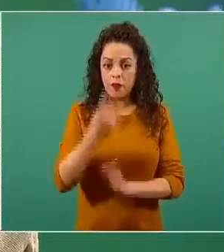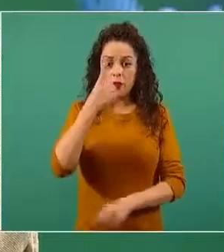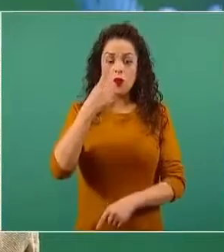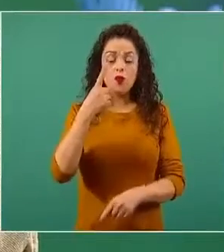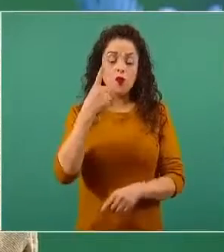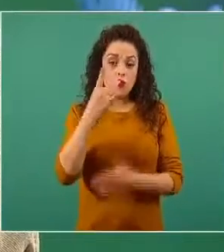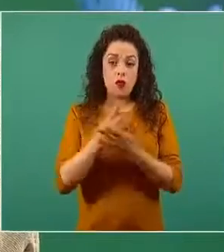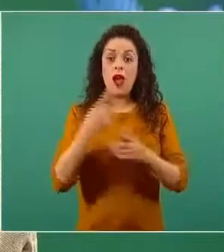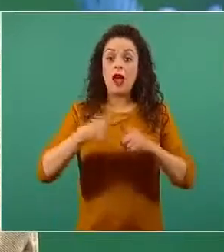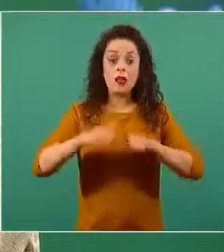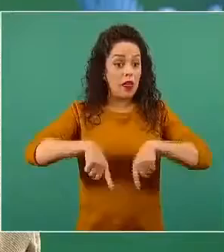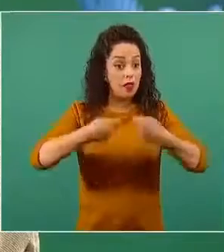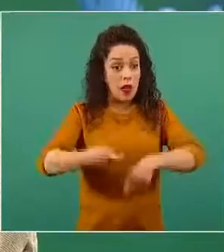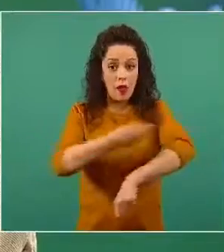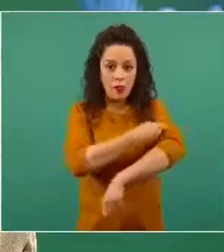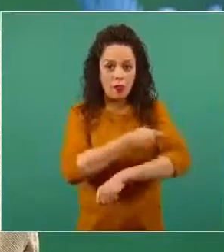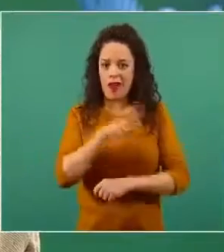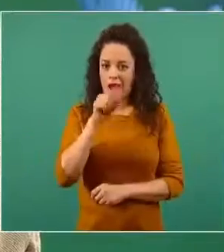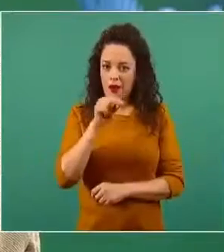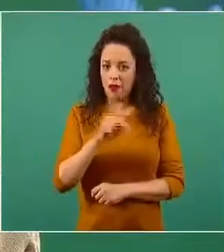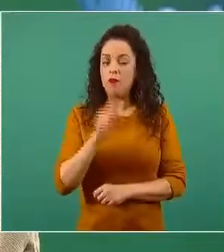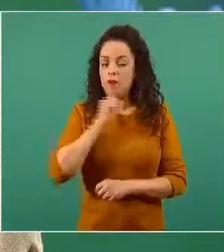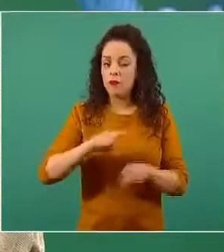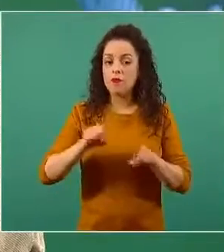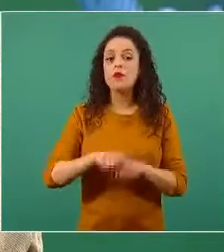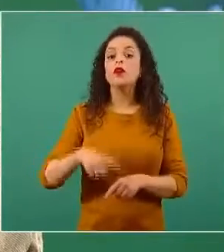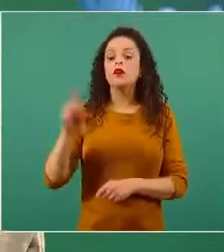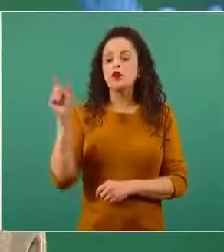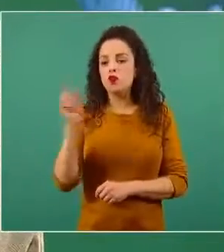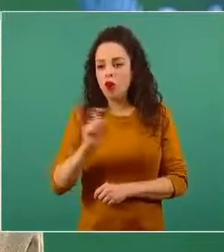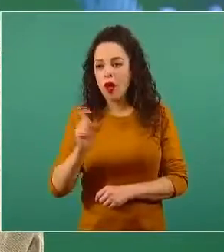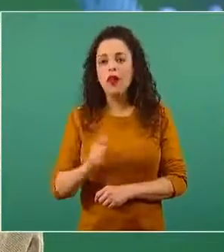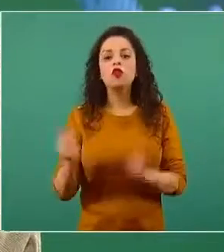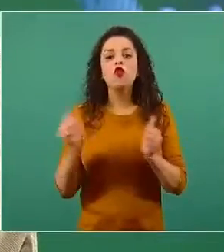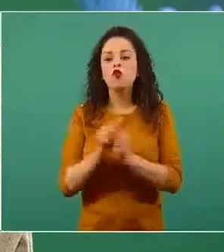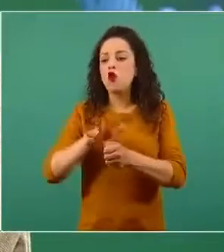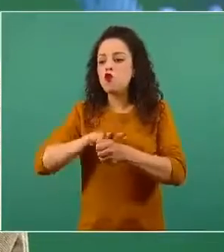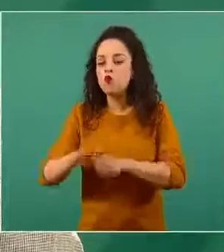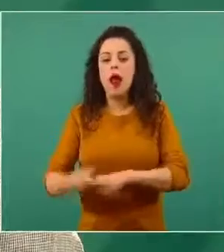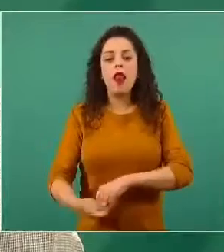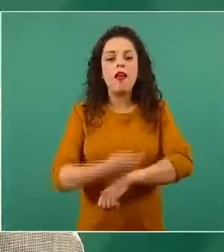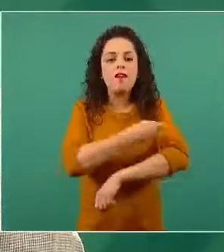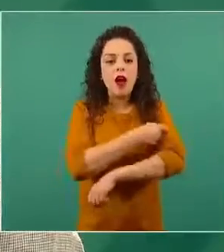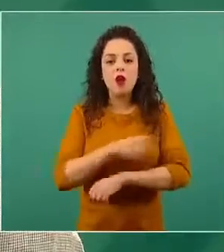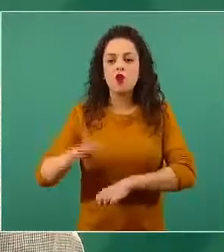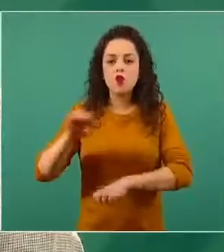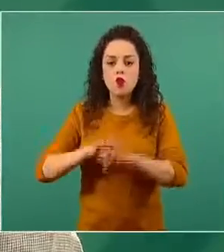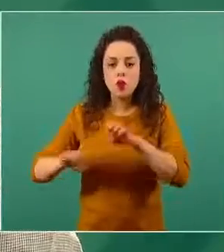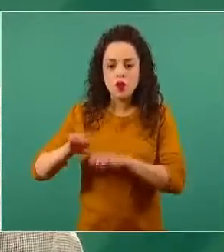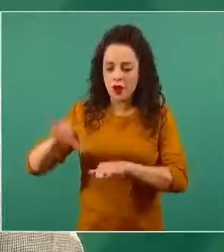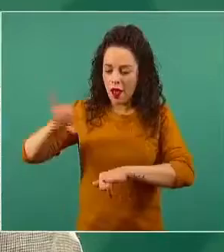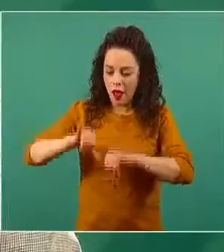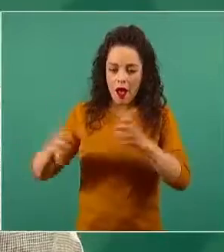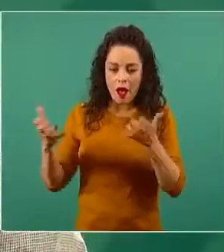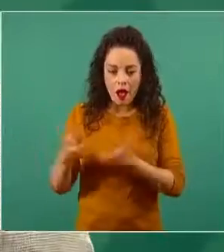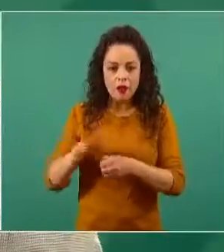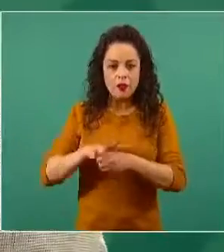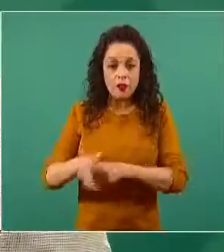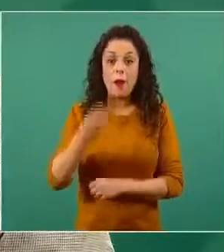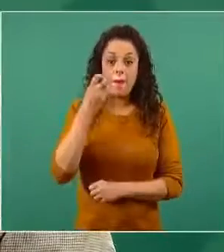vacuna, sino cuándo se vacuna, con qué vacunas, etcétera. Entonces, la primera eje de priorización es la